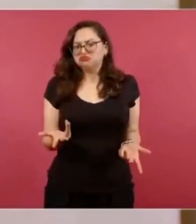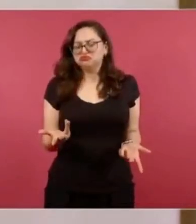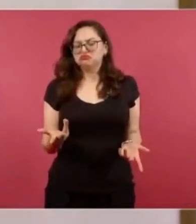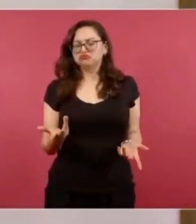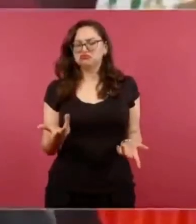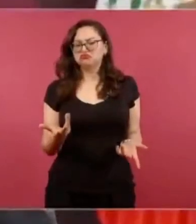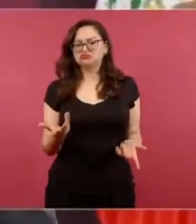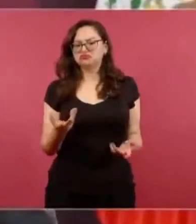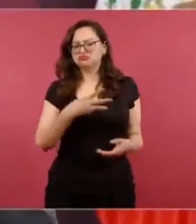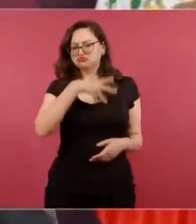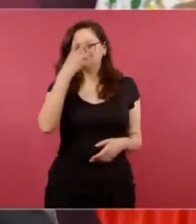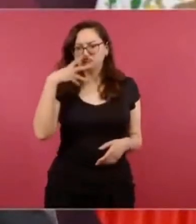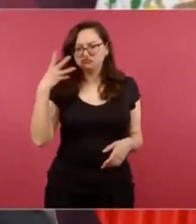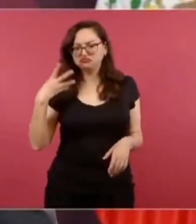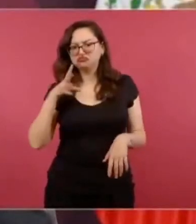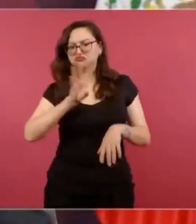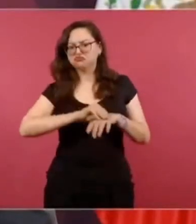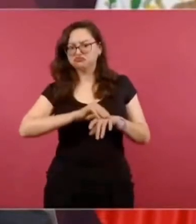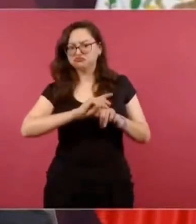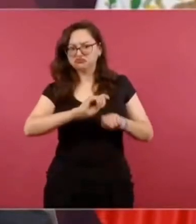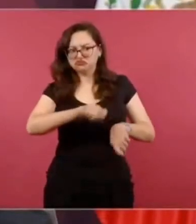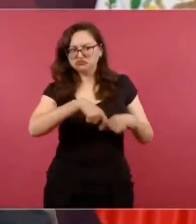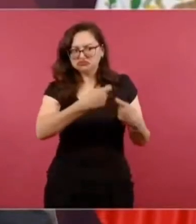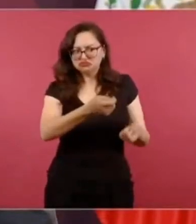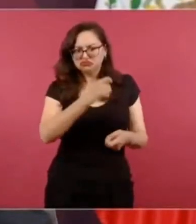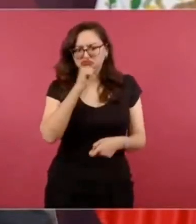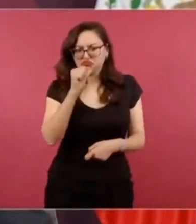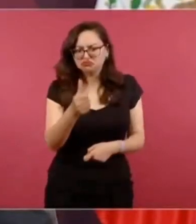que obtengan visas.